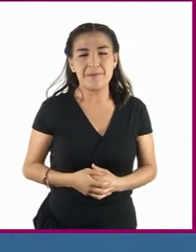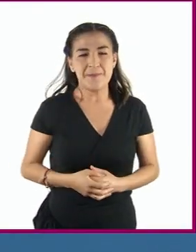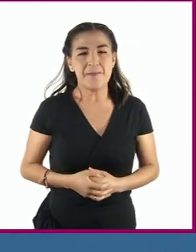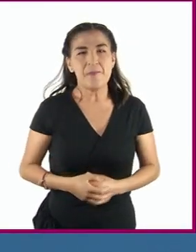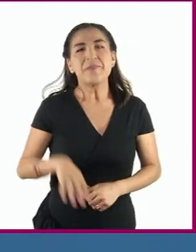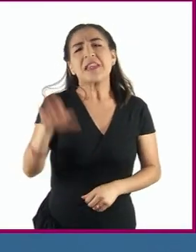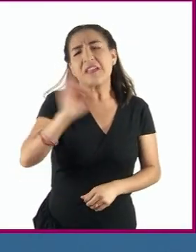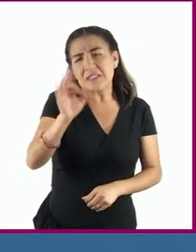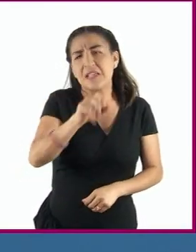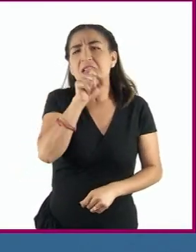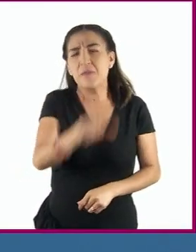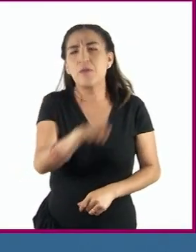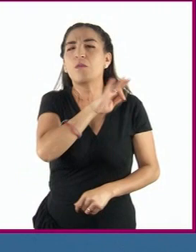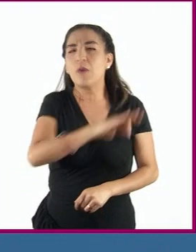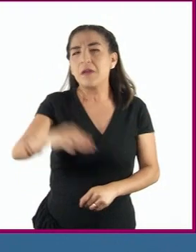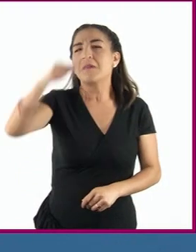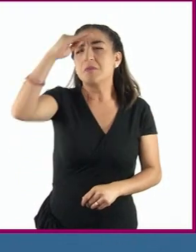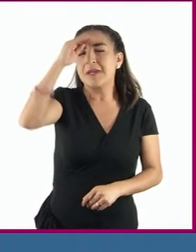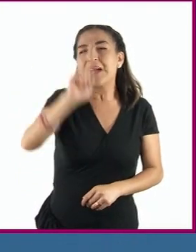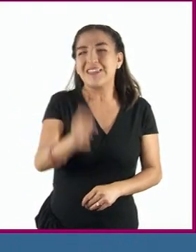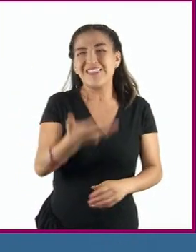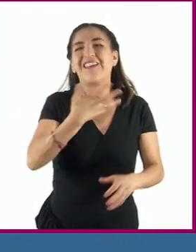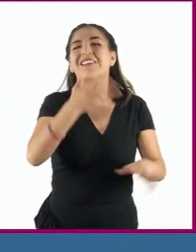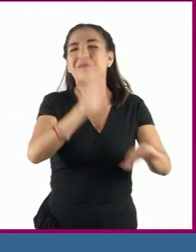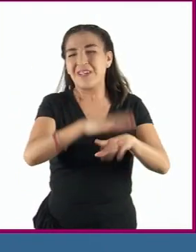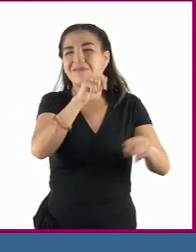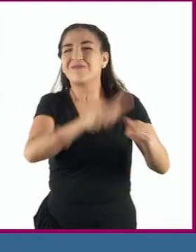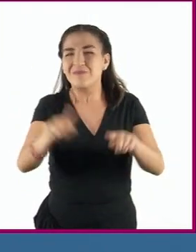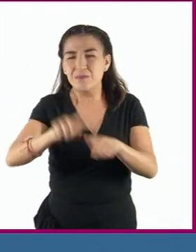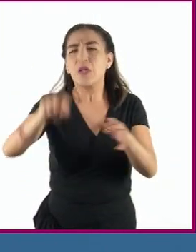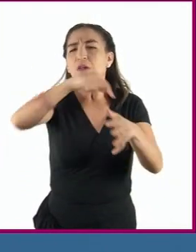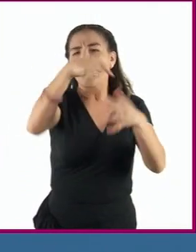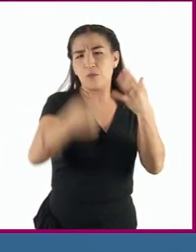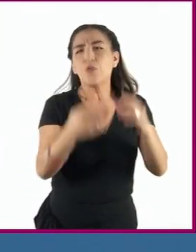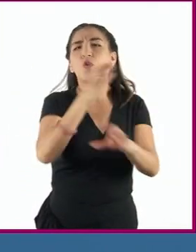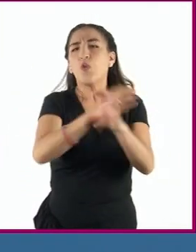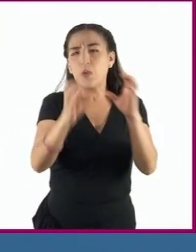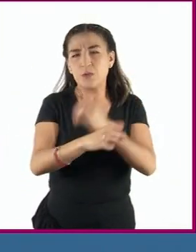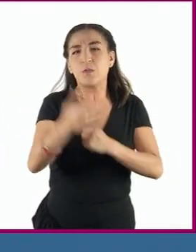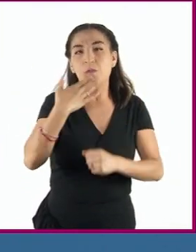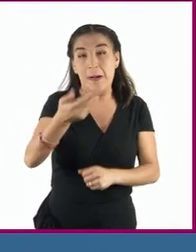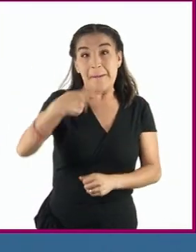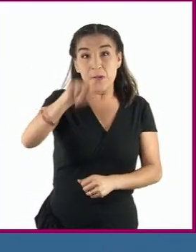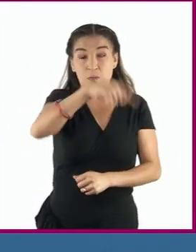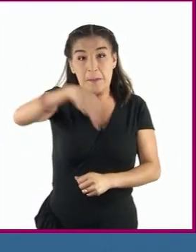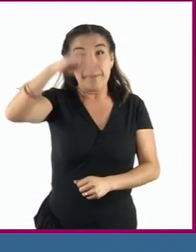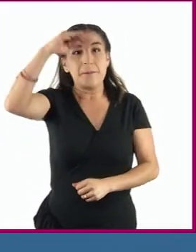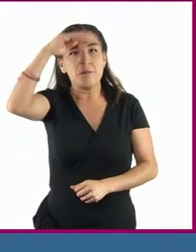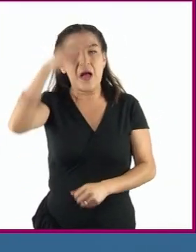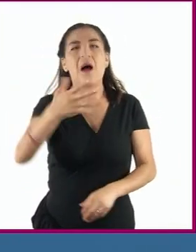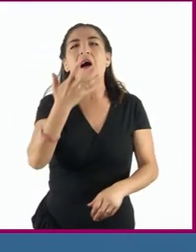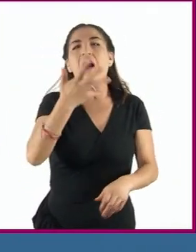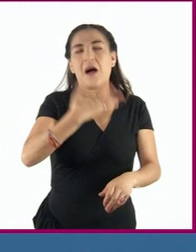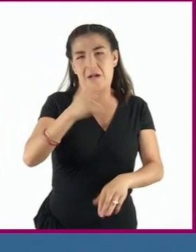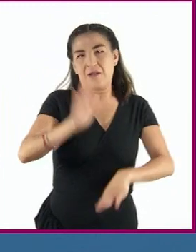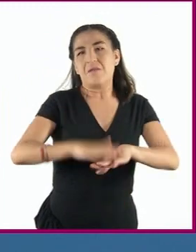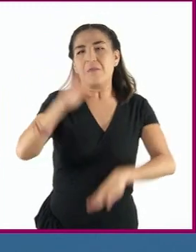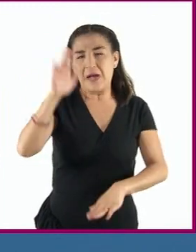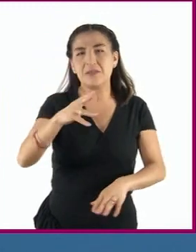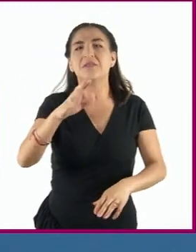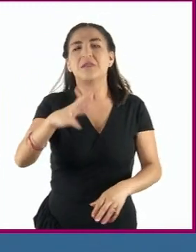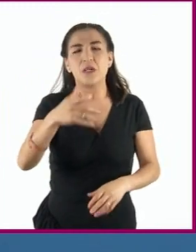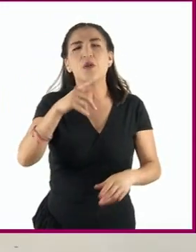Es posible que piensen que son muchas cualidades, pero si reflexionan, varias de ellas ya las tienen y otras